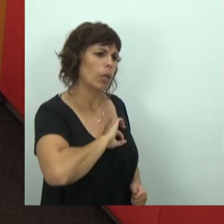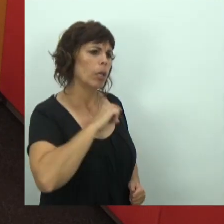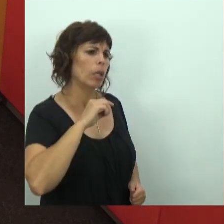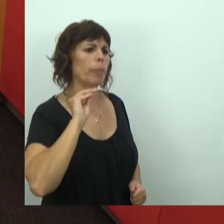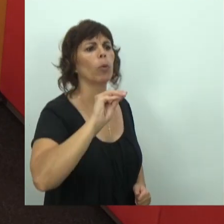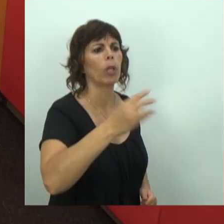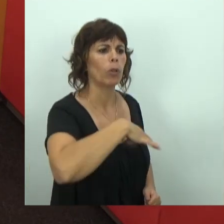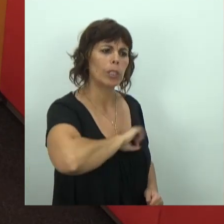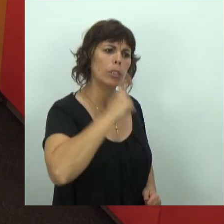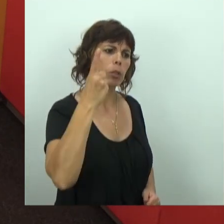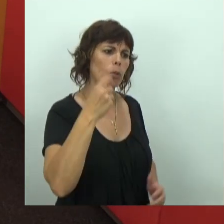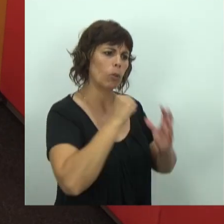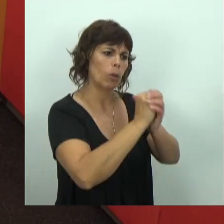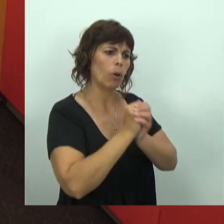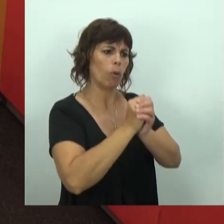enséñanos a orar.